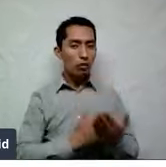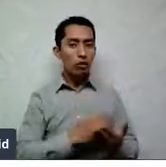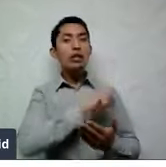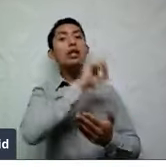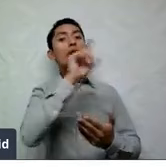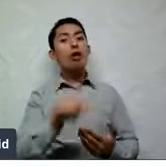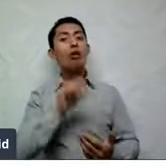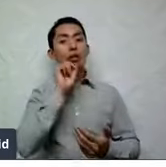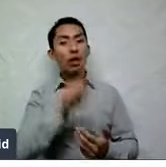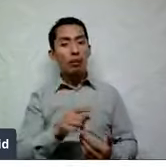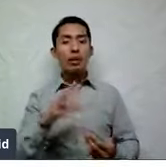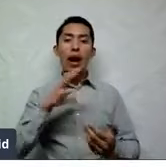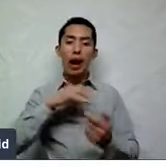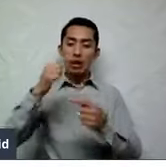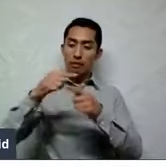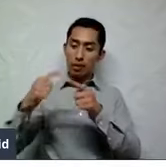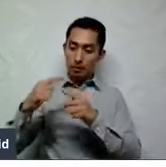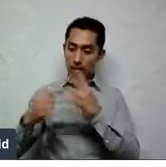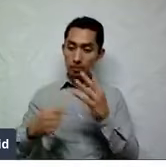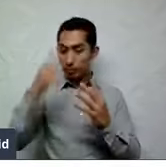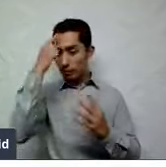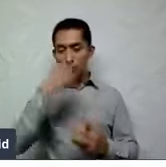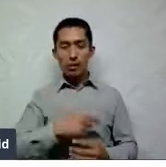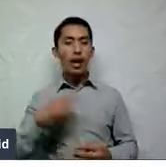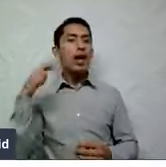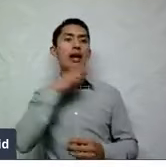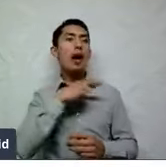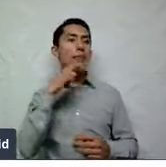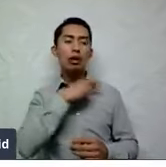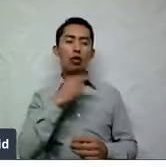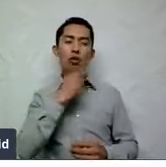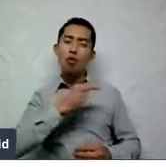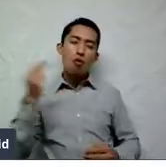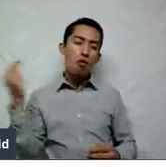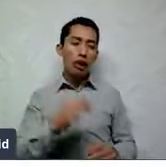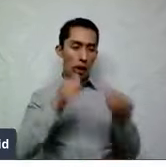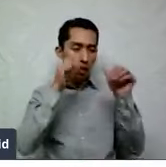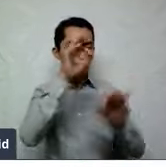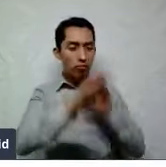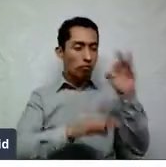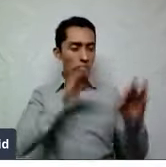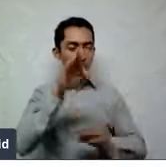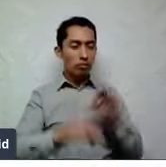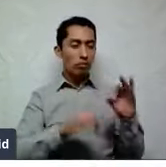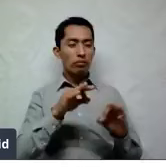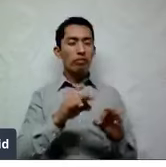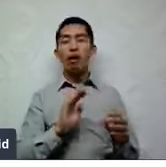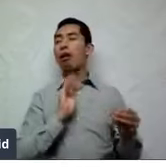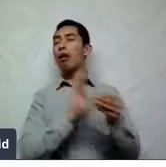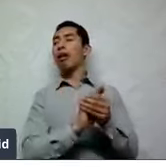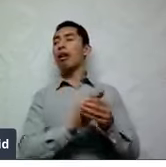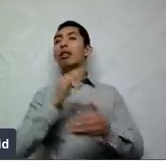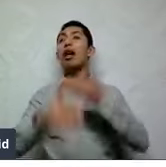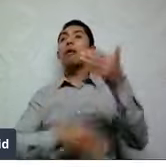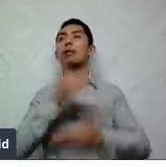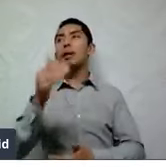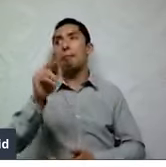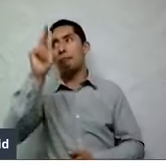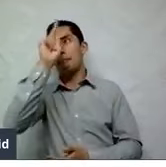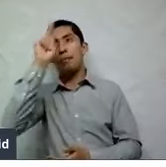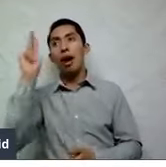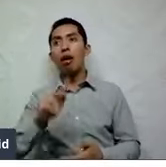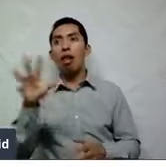y políticas de atención inmediatas, porque si no, esto va a hacerse un caldo mayor de cultivo con